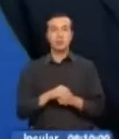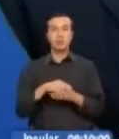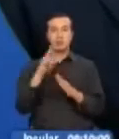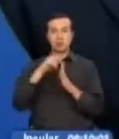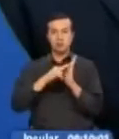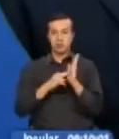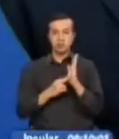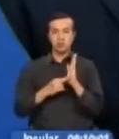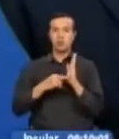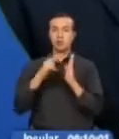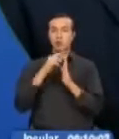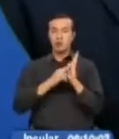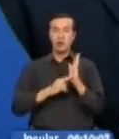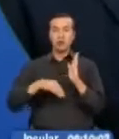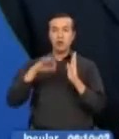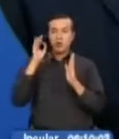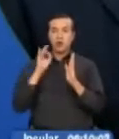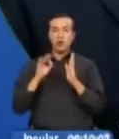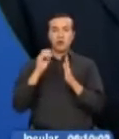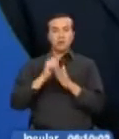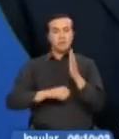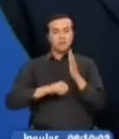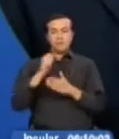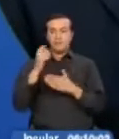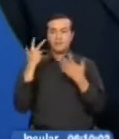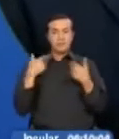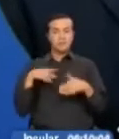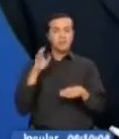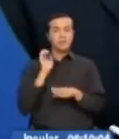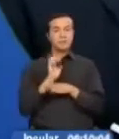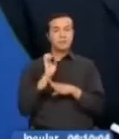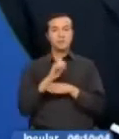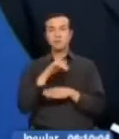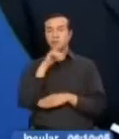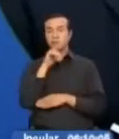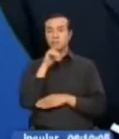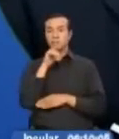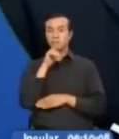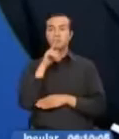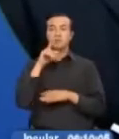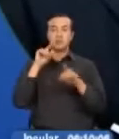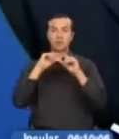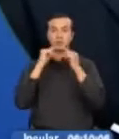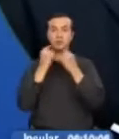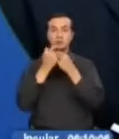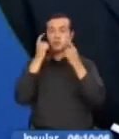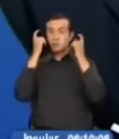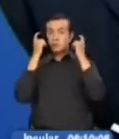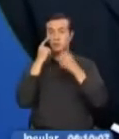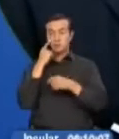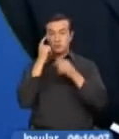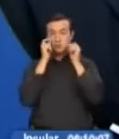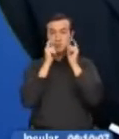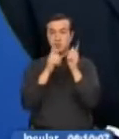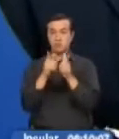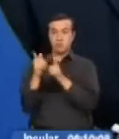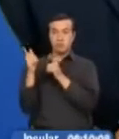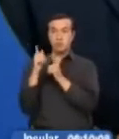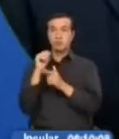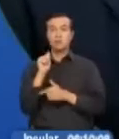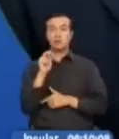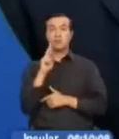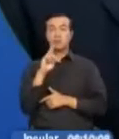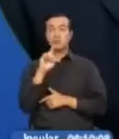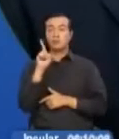registro sanitario válido y vigente en el ecuador emitido por la agencia de regulación y control y vigilancia sanitaria arcs a